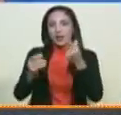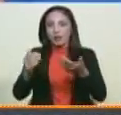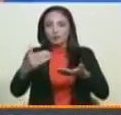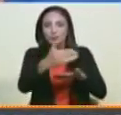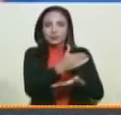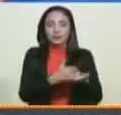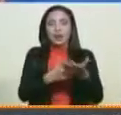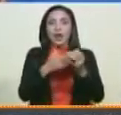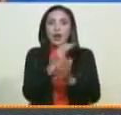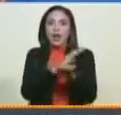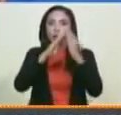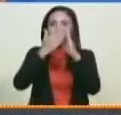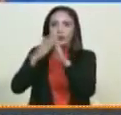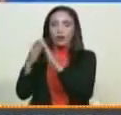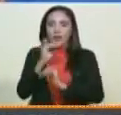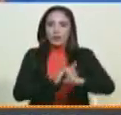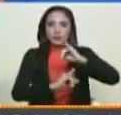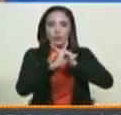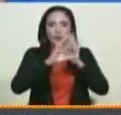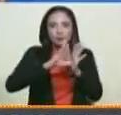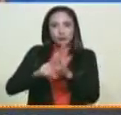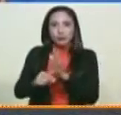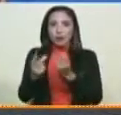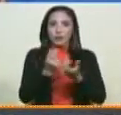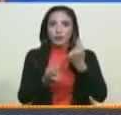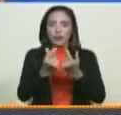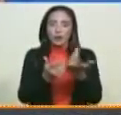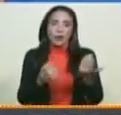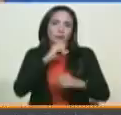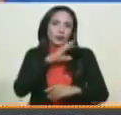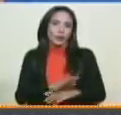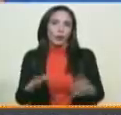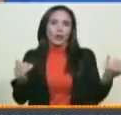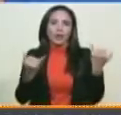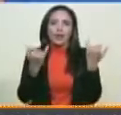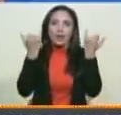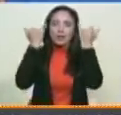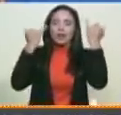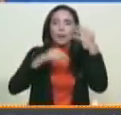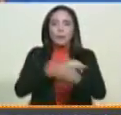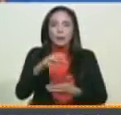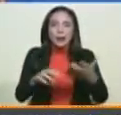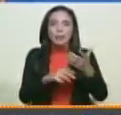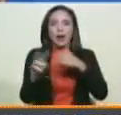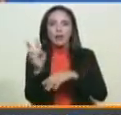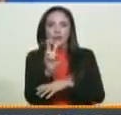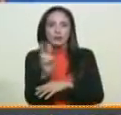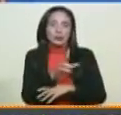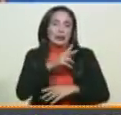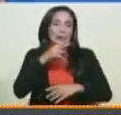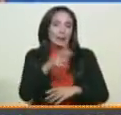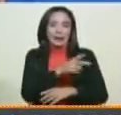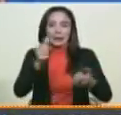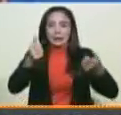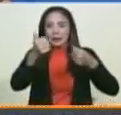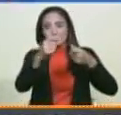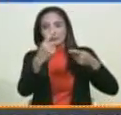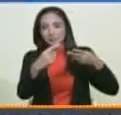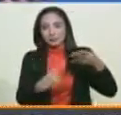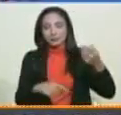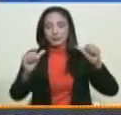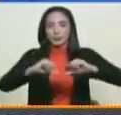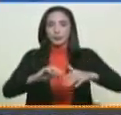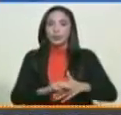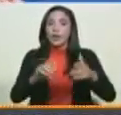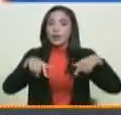ya le han sacado bastante dinerito con esta historia. Yo decía, tendríamos que calcular, porque